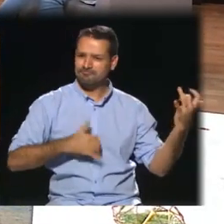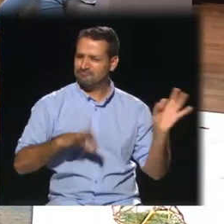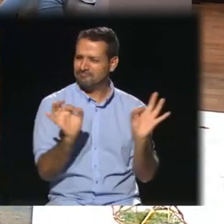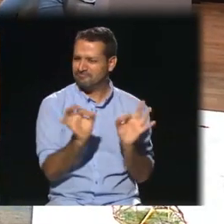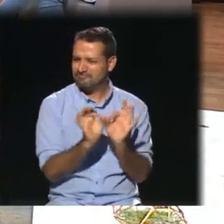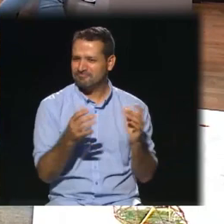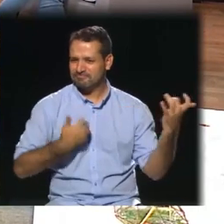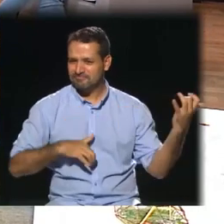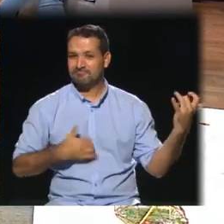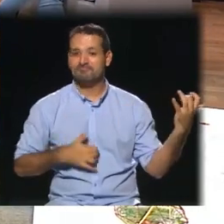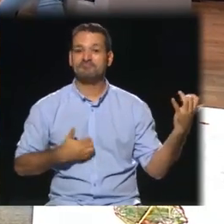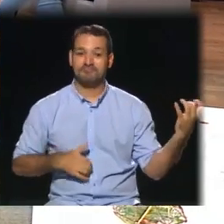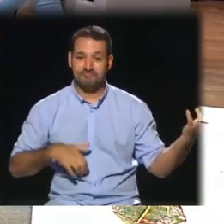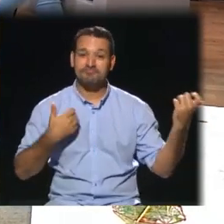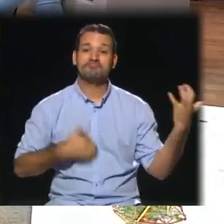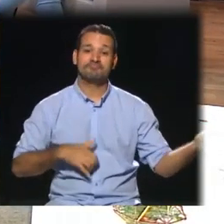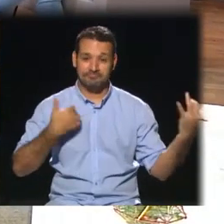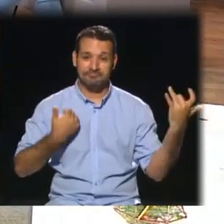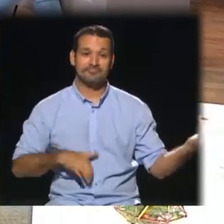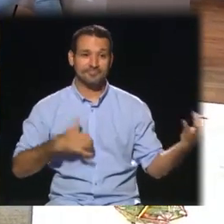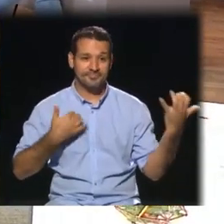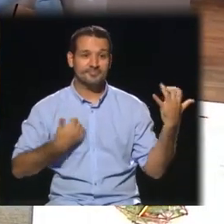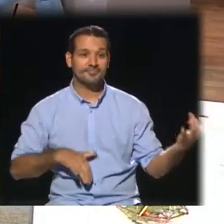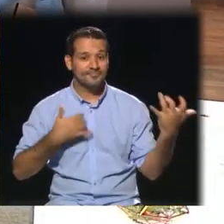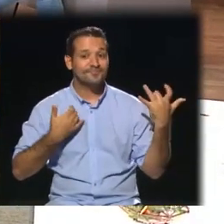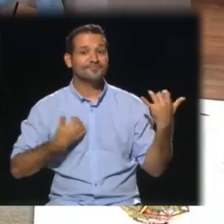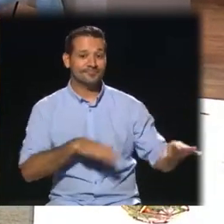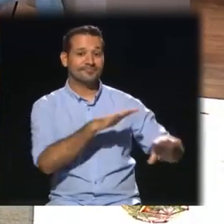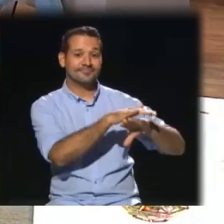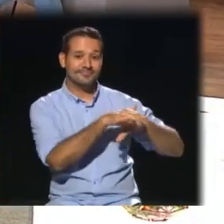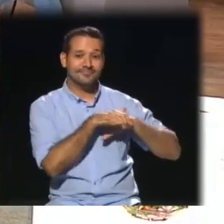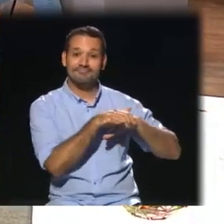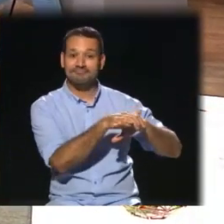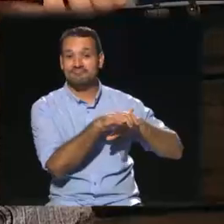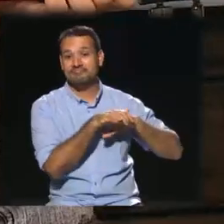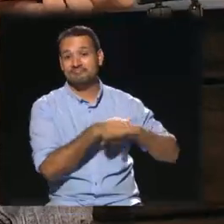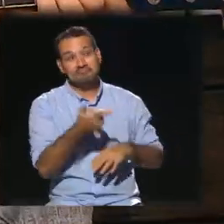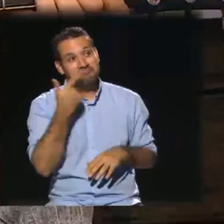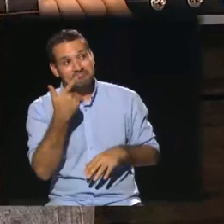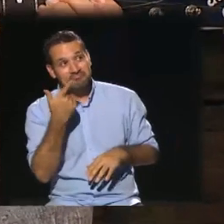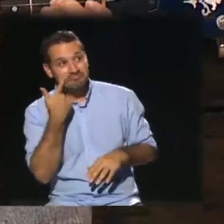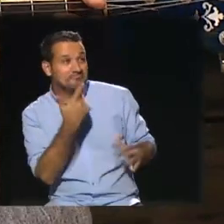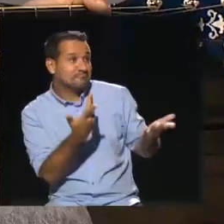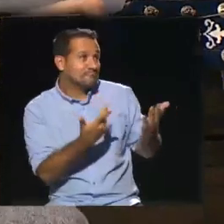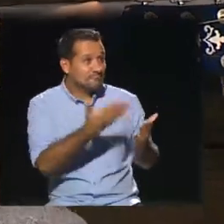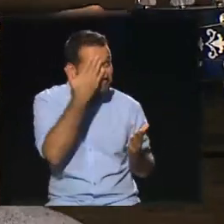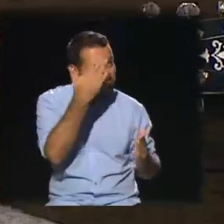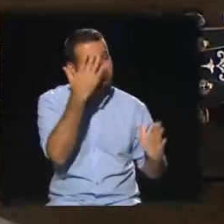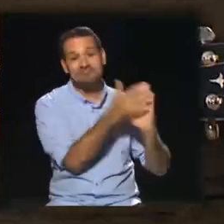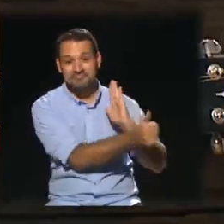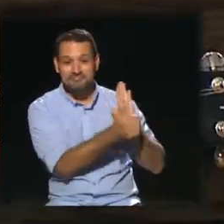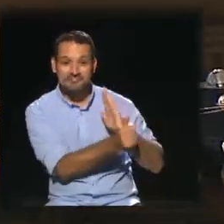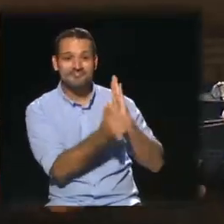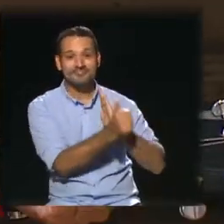sencilla. Una trova en inglés. A ver si sigo en mi ley.